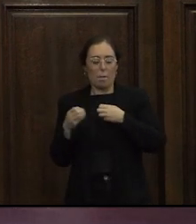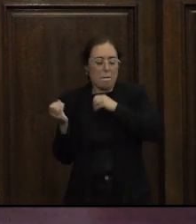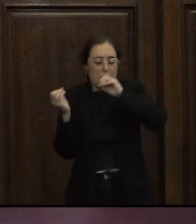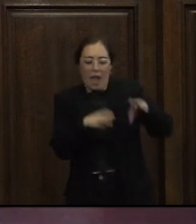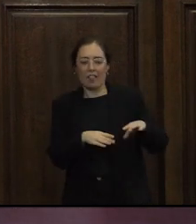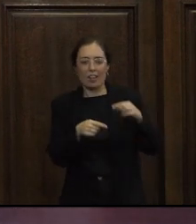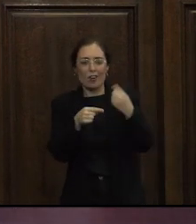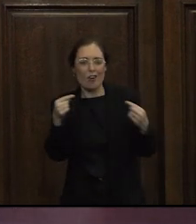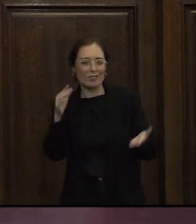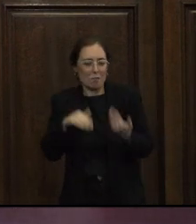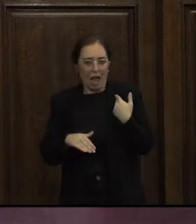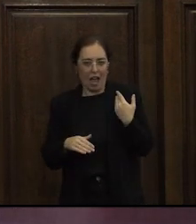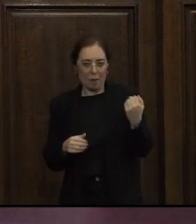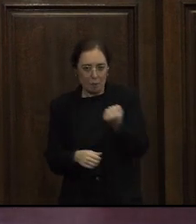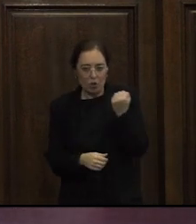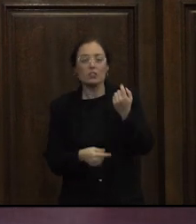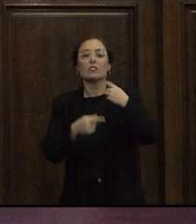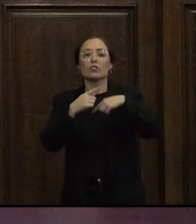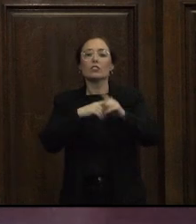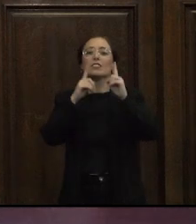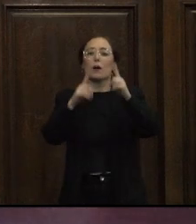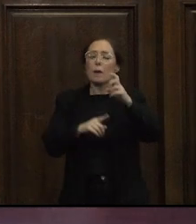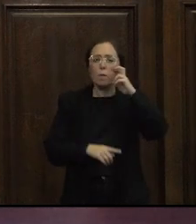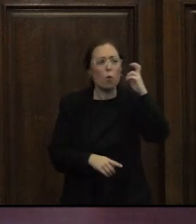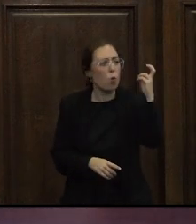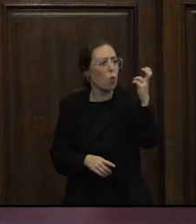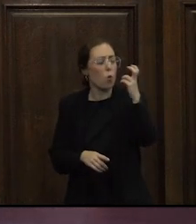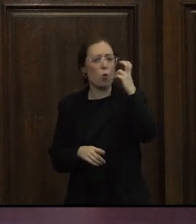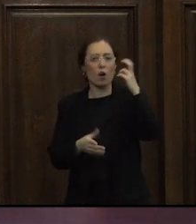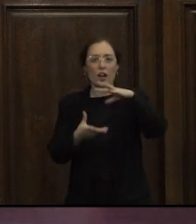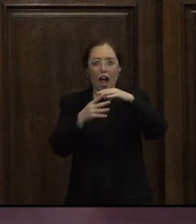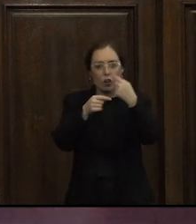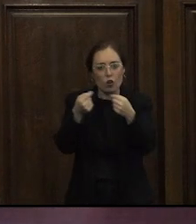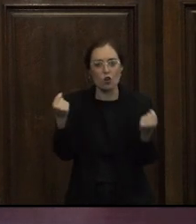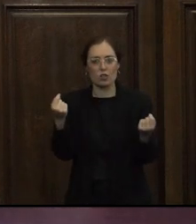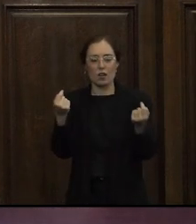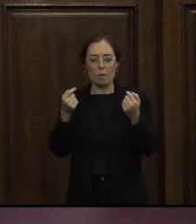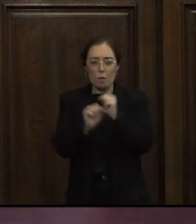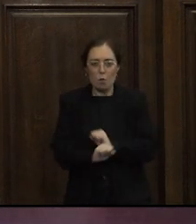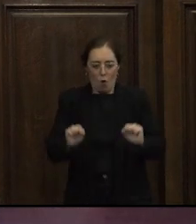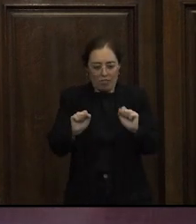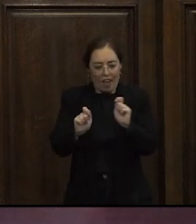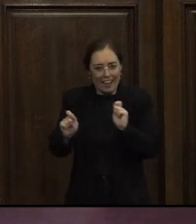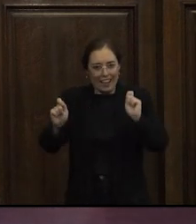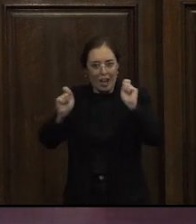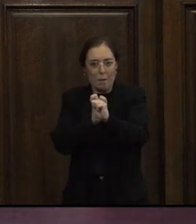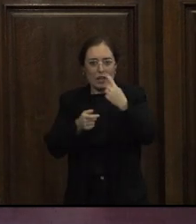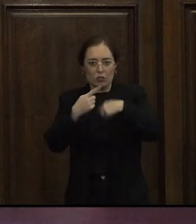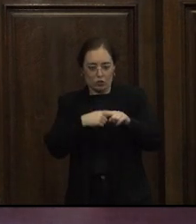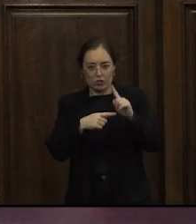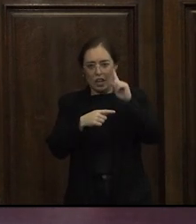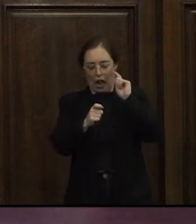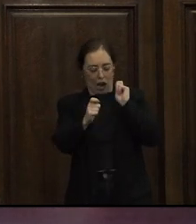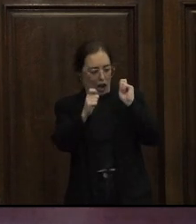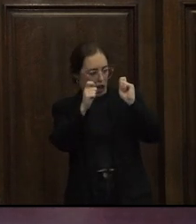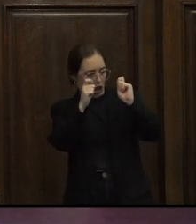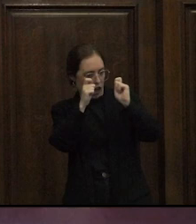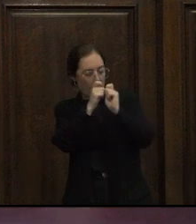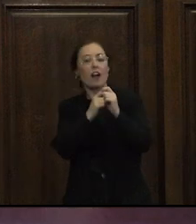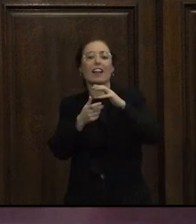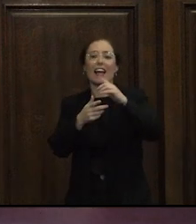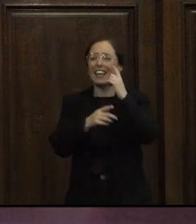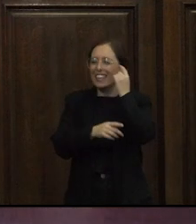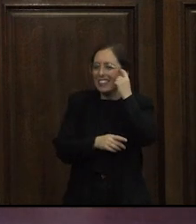Las tecnociencias emergentes buscan su hibridación con materiales inorgánicos y la manipulación de sus genes con el